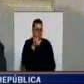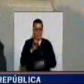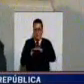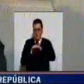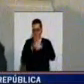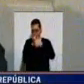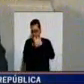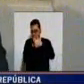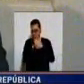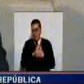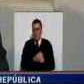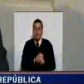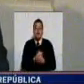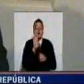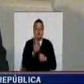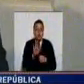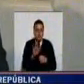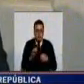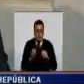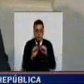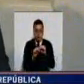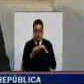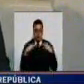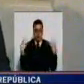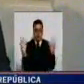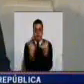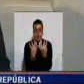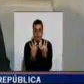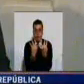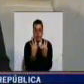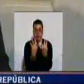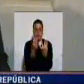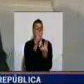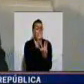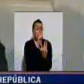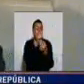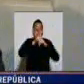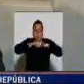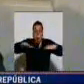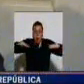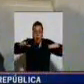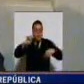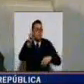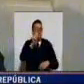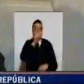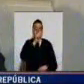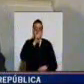indicio, la subasta se planificó para que se hiciera a las escondidas.